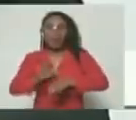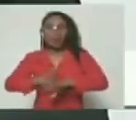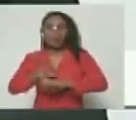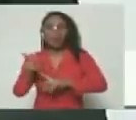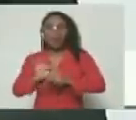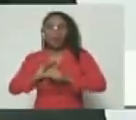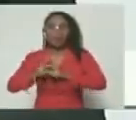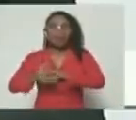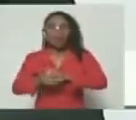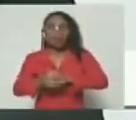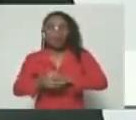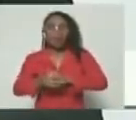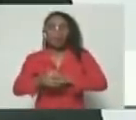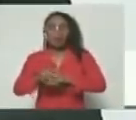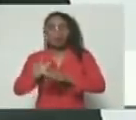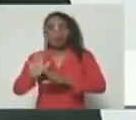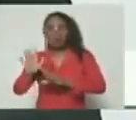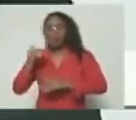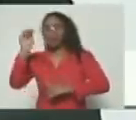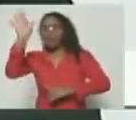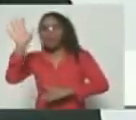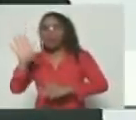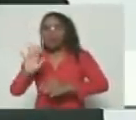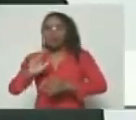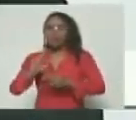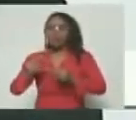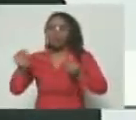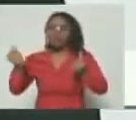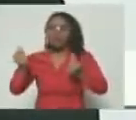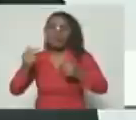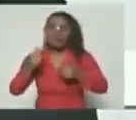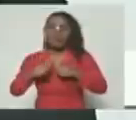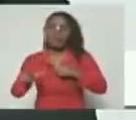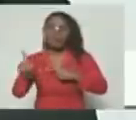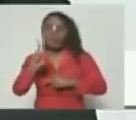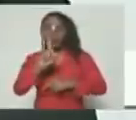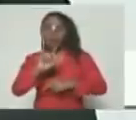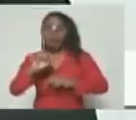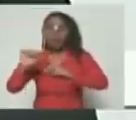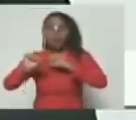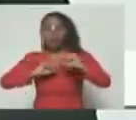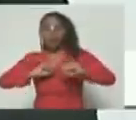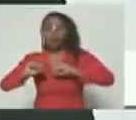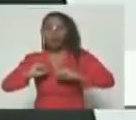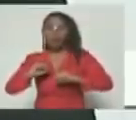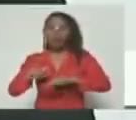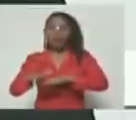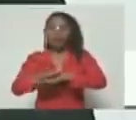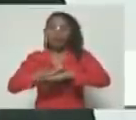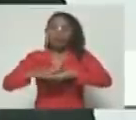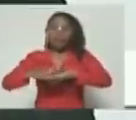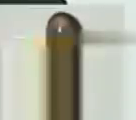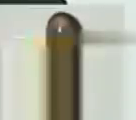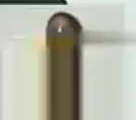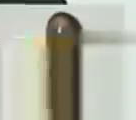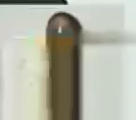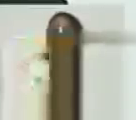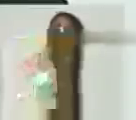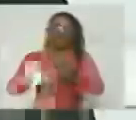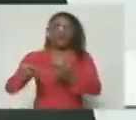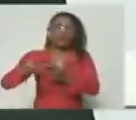pandemia va a pasar, pero si nosotros no nos movemos hacia el perdón y hacia la